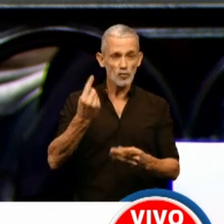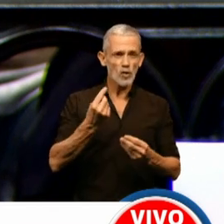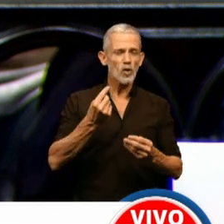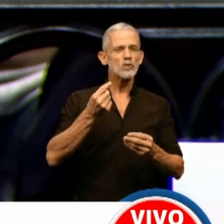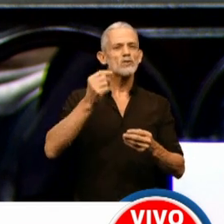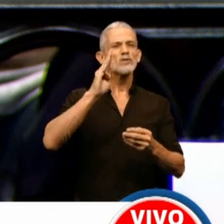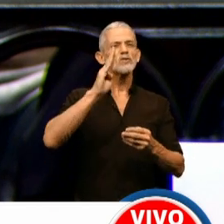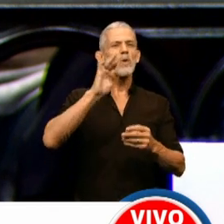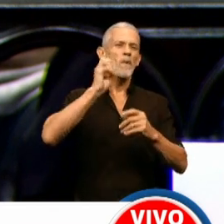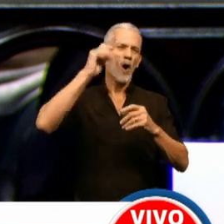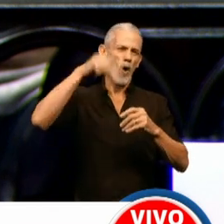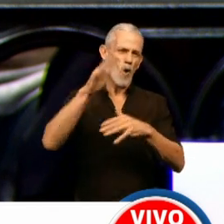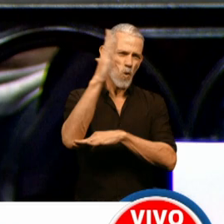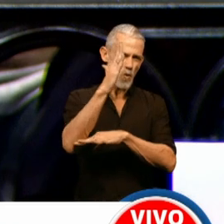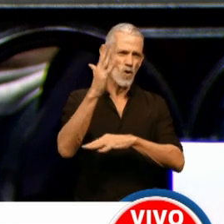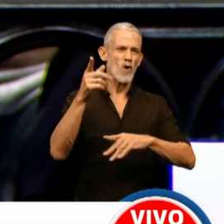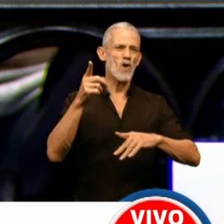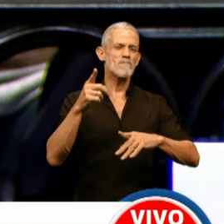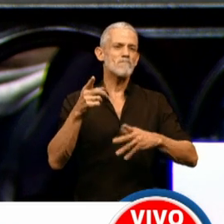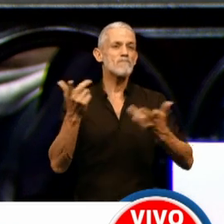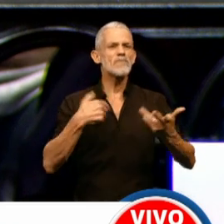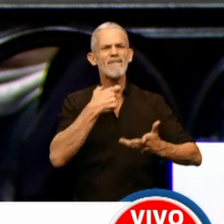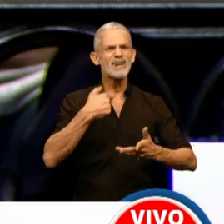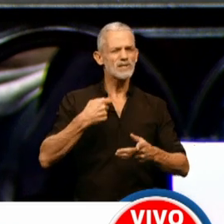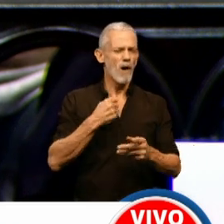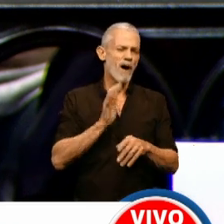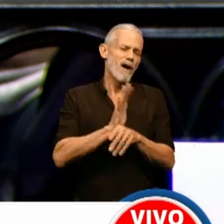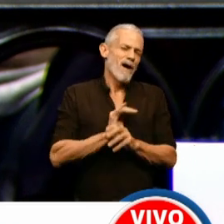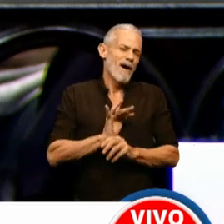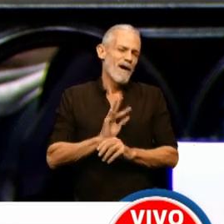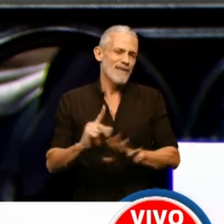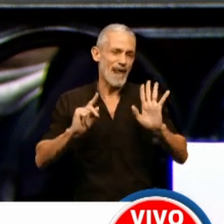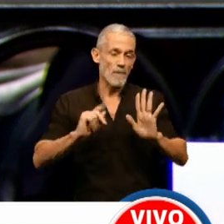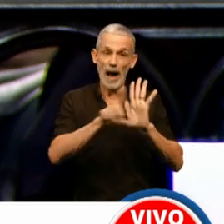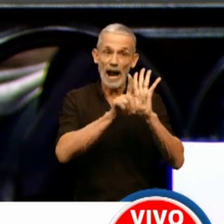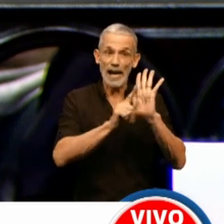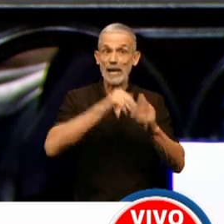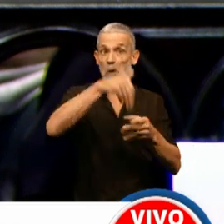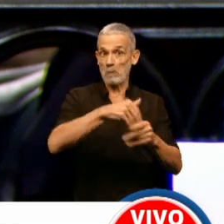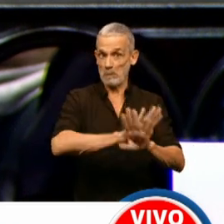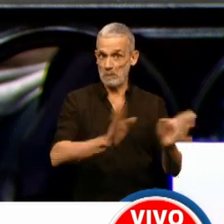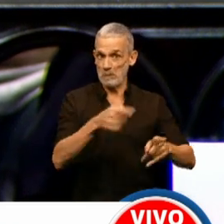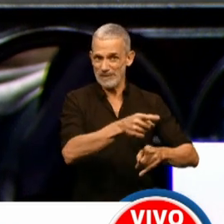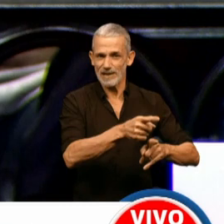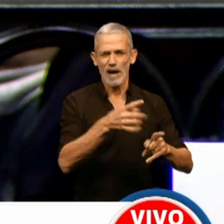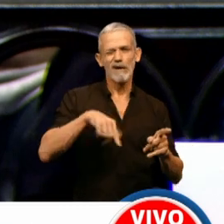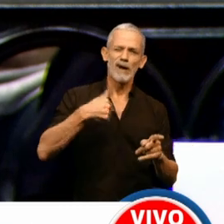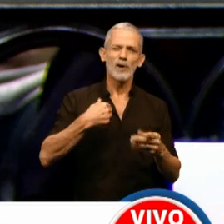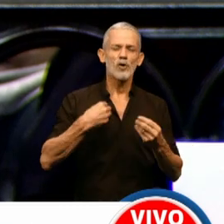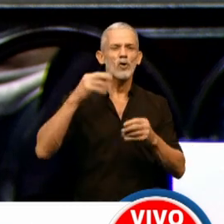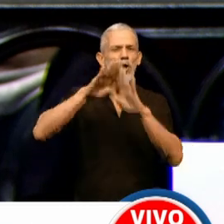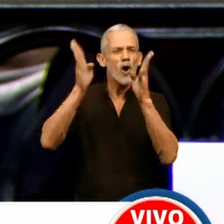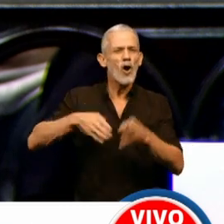almirante brown nosotras quisimos hacer una trampita y como la ley estaba votada hicimos en el